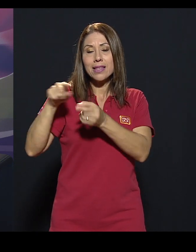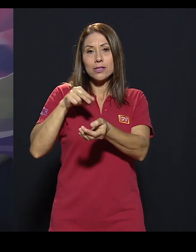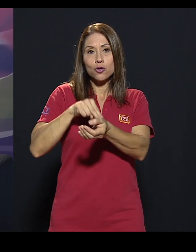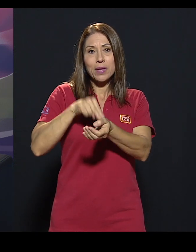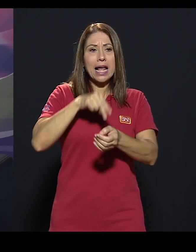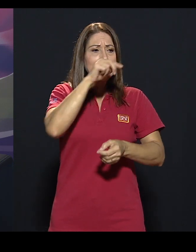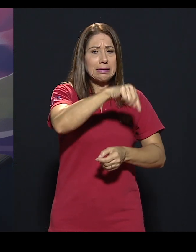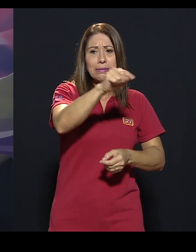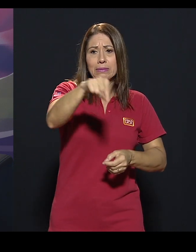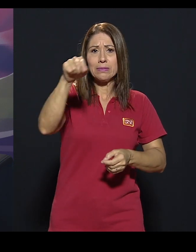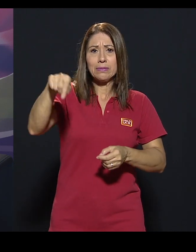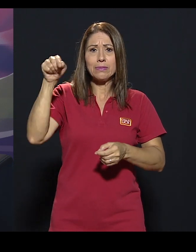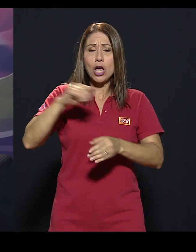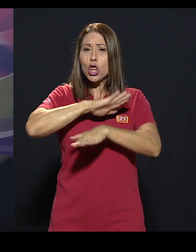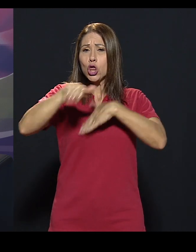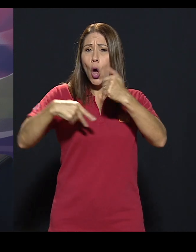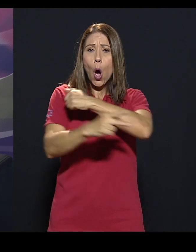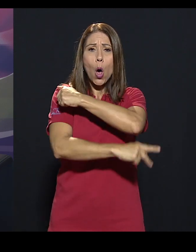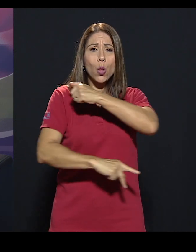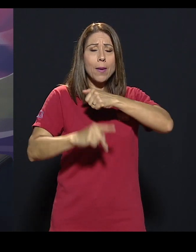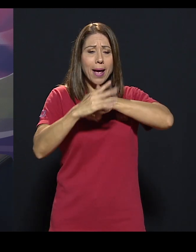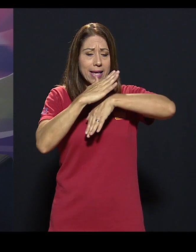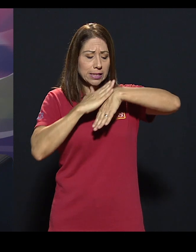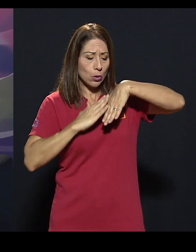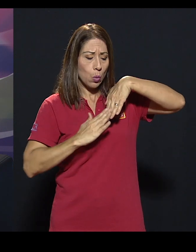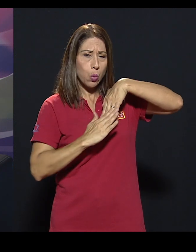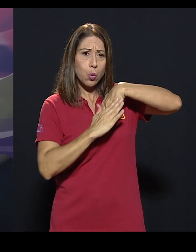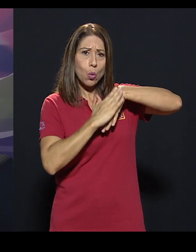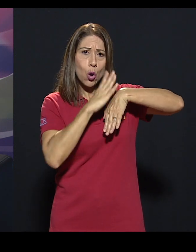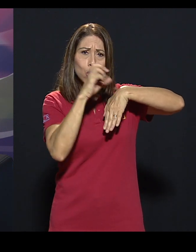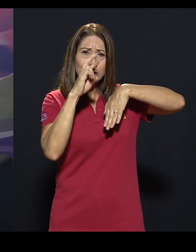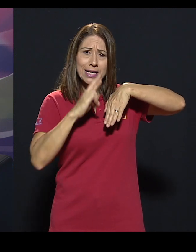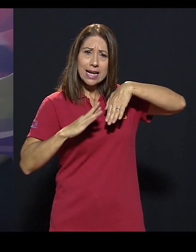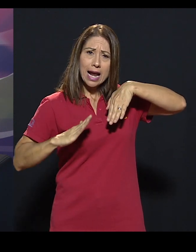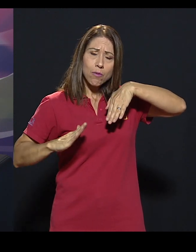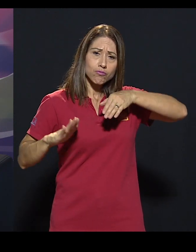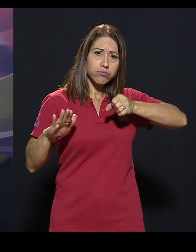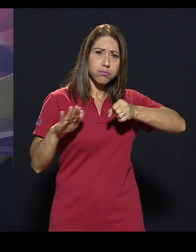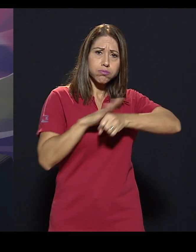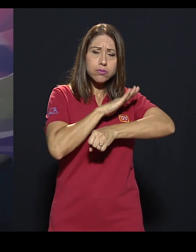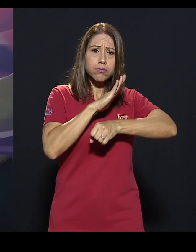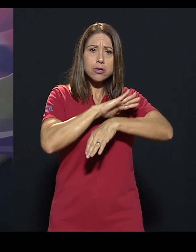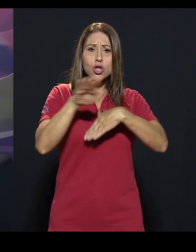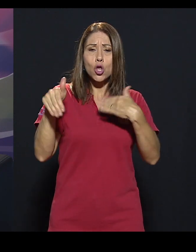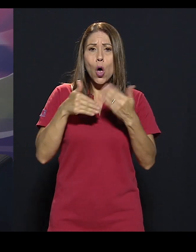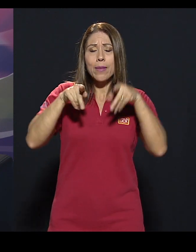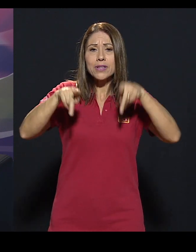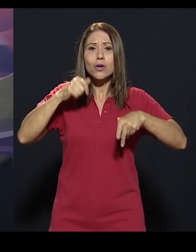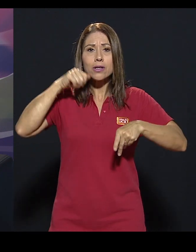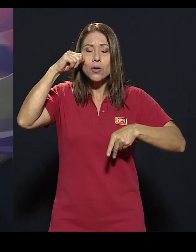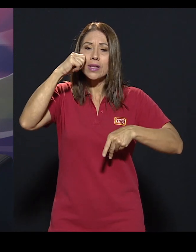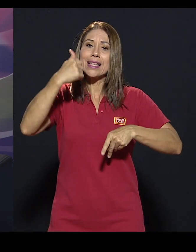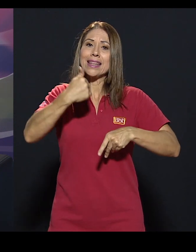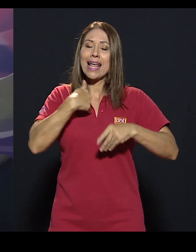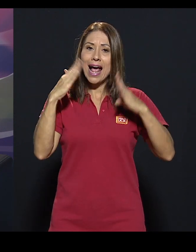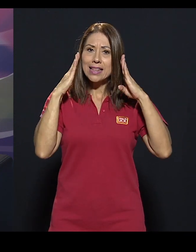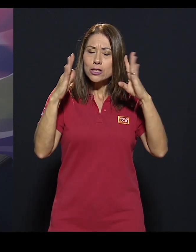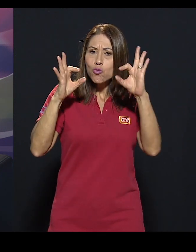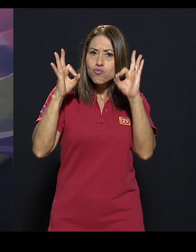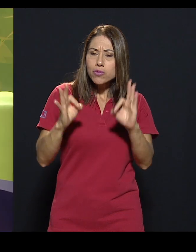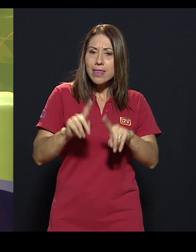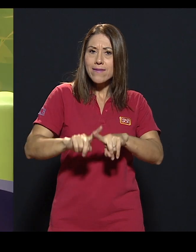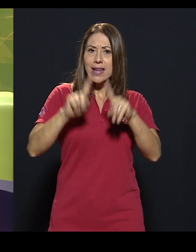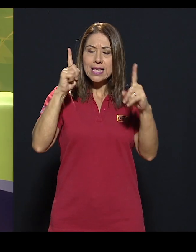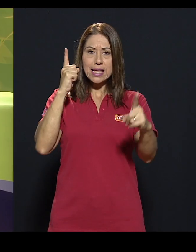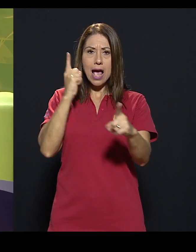todos los adultos mayores de costa a costa y de frontera a frontera tengan una atención diferenciada, especializada y oportuna. ¿Y cuándo